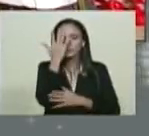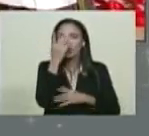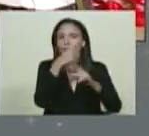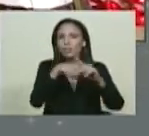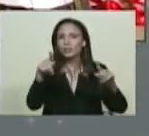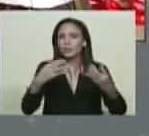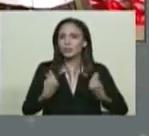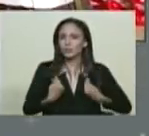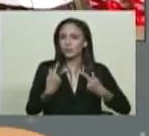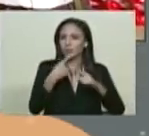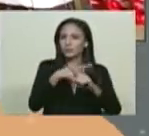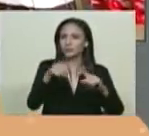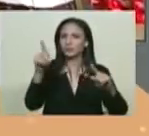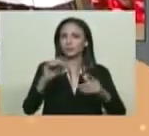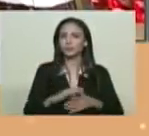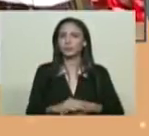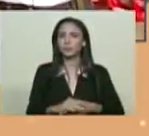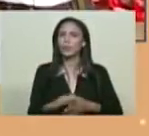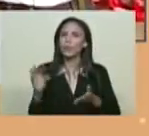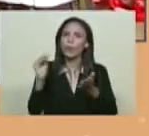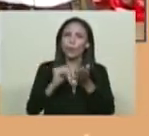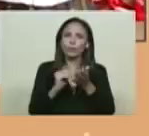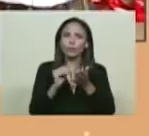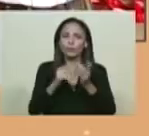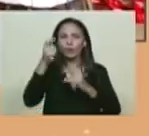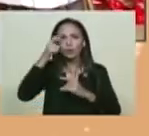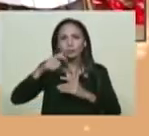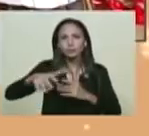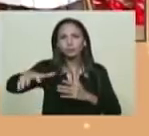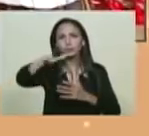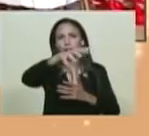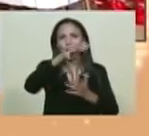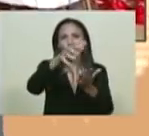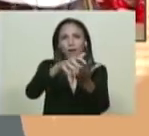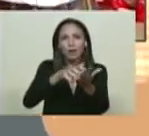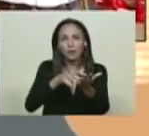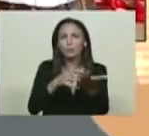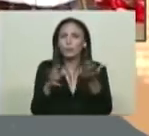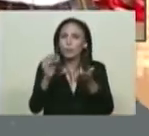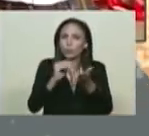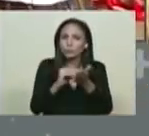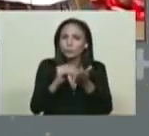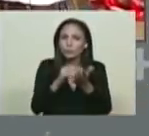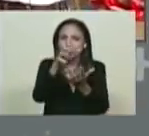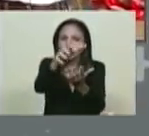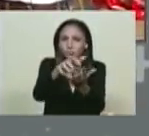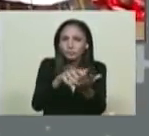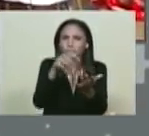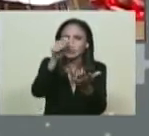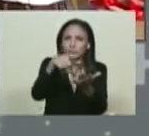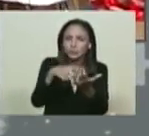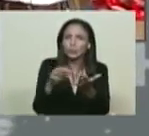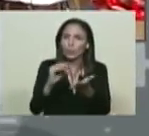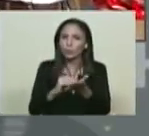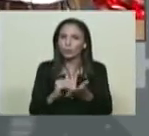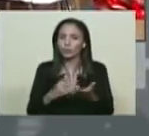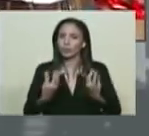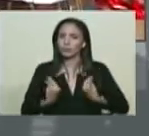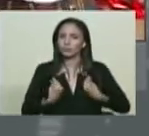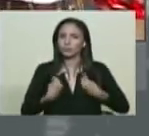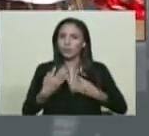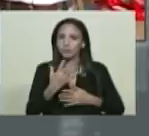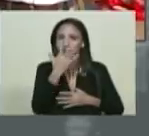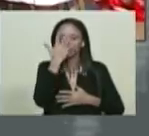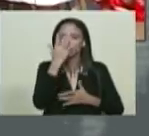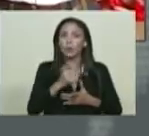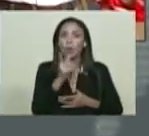vida. Es volver, no solo al campo, es volver a la vida. Porque el ser humano siempre vivió